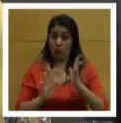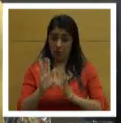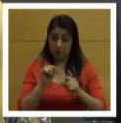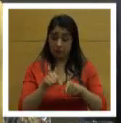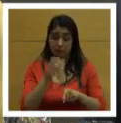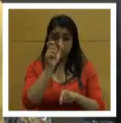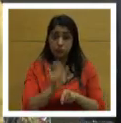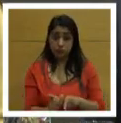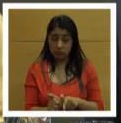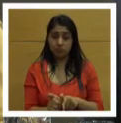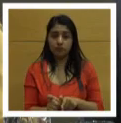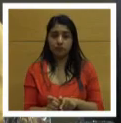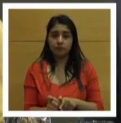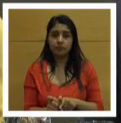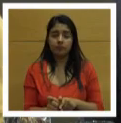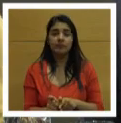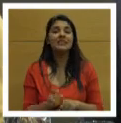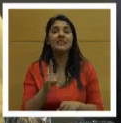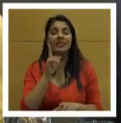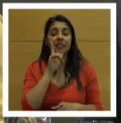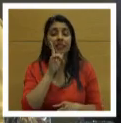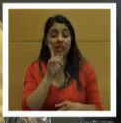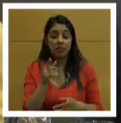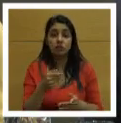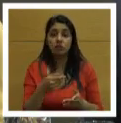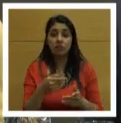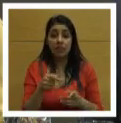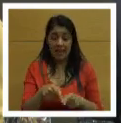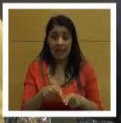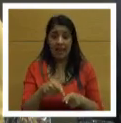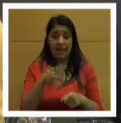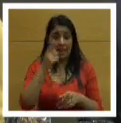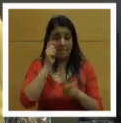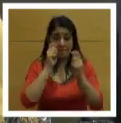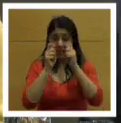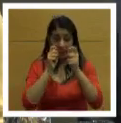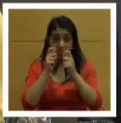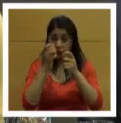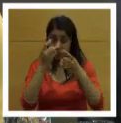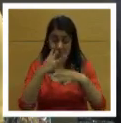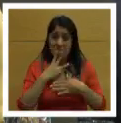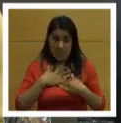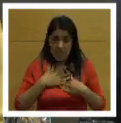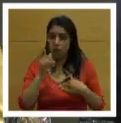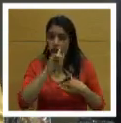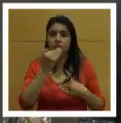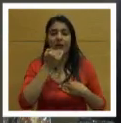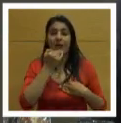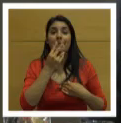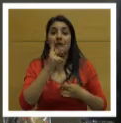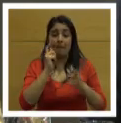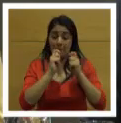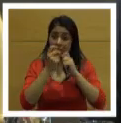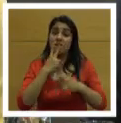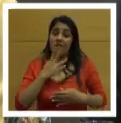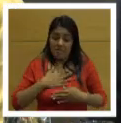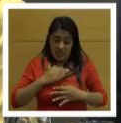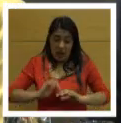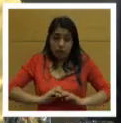esta persona, quien en definitiva iba con riesgo para no solamente para su vida, sino que para la criatura que estaba en su